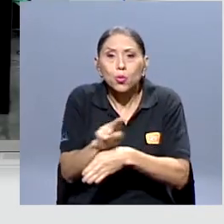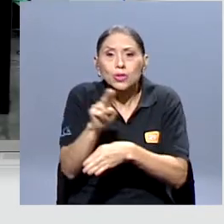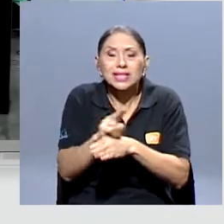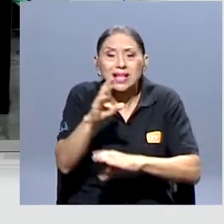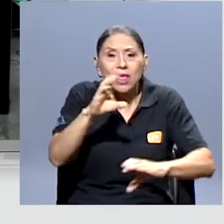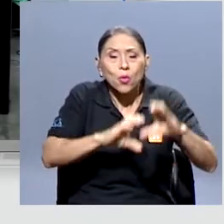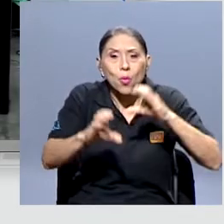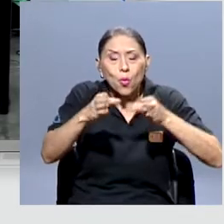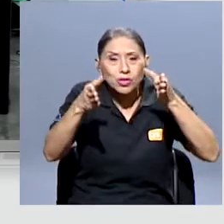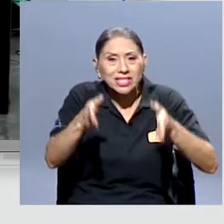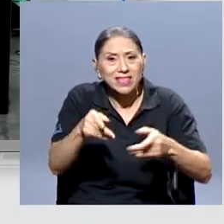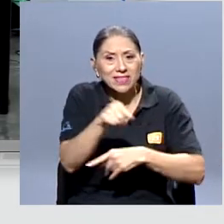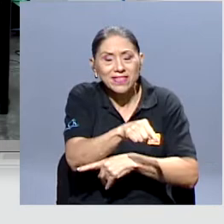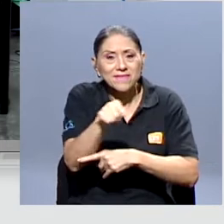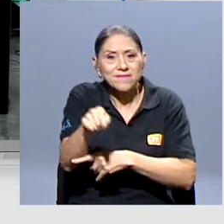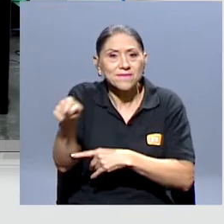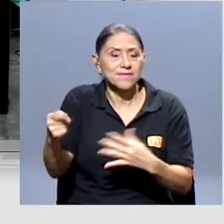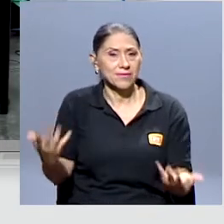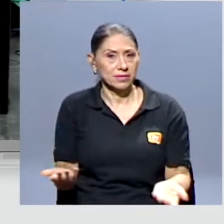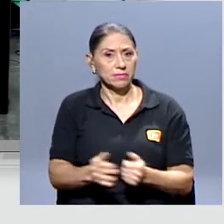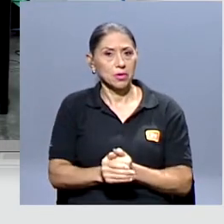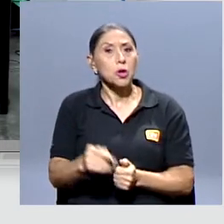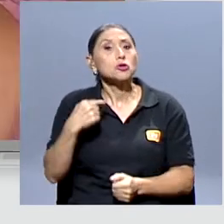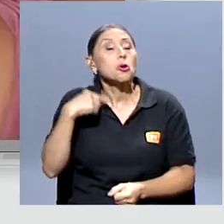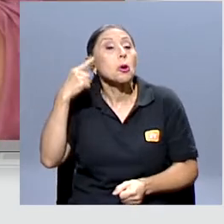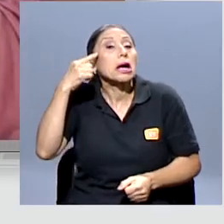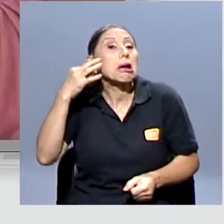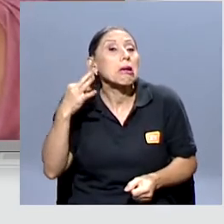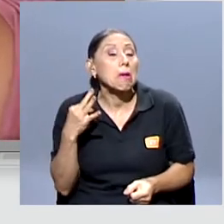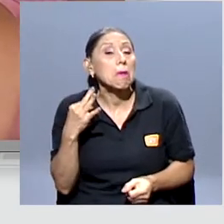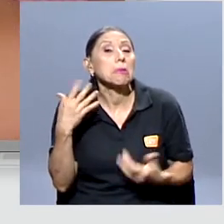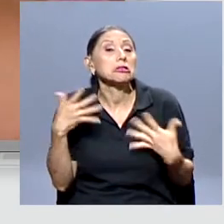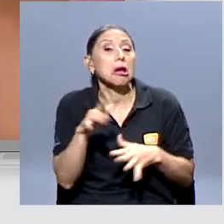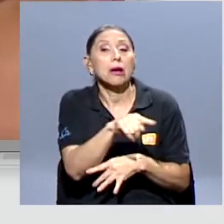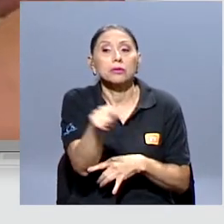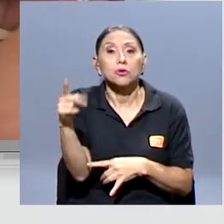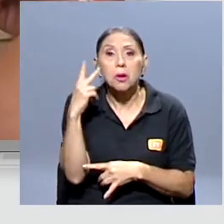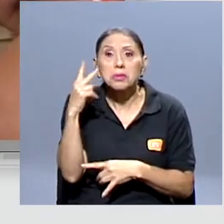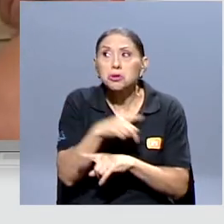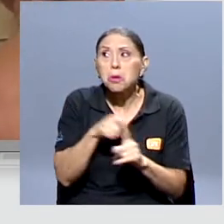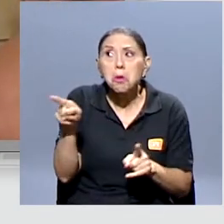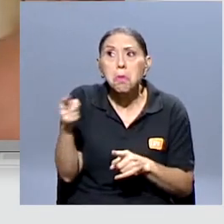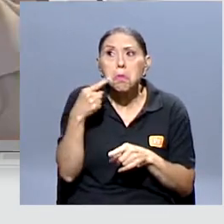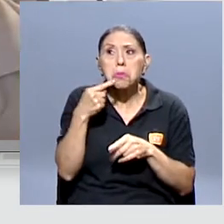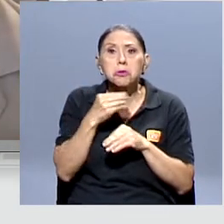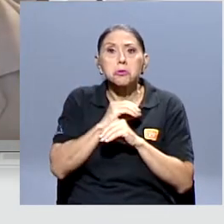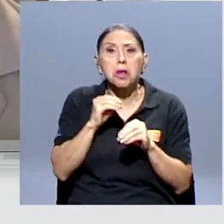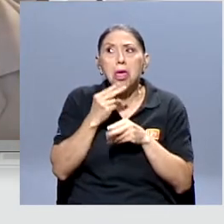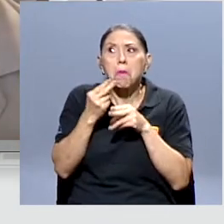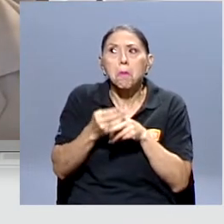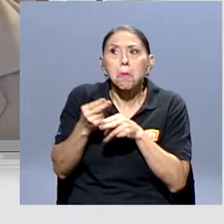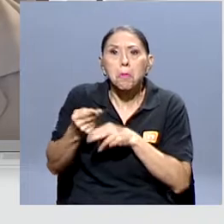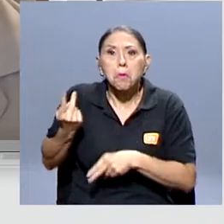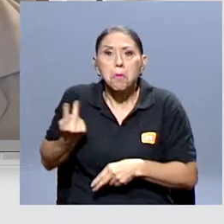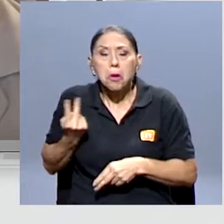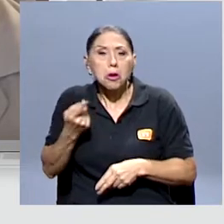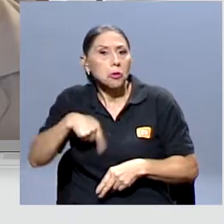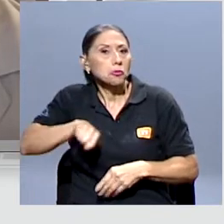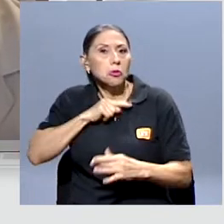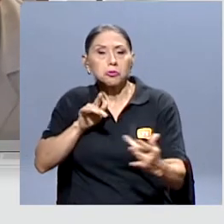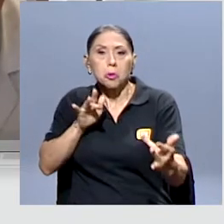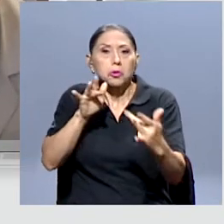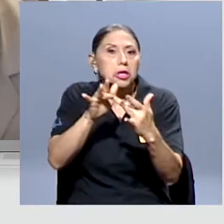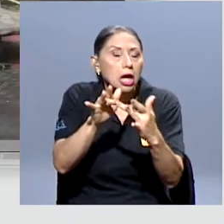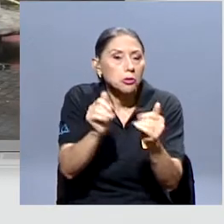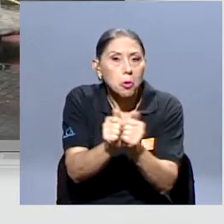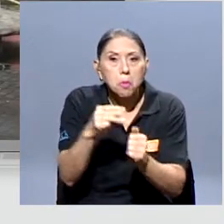científicas. Nos supongo que lo han visto, pero no se ha hecho ninguna mención y nosotros no hemos tenido ningún contacto directo con